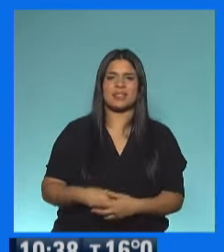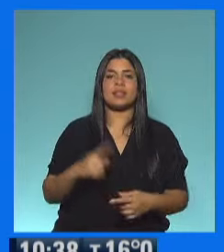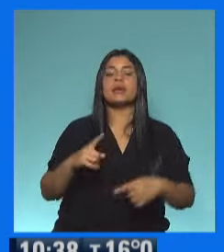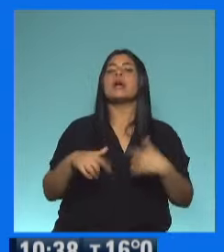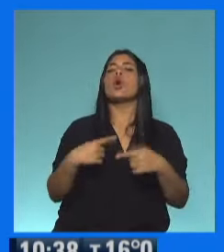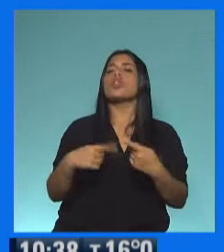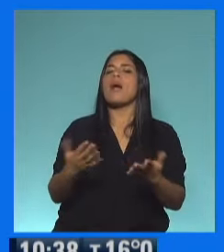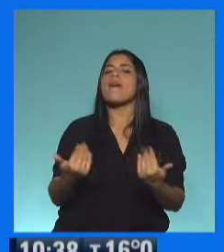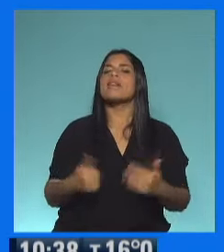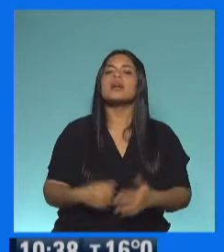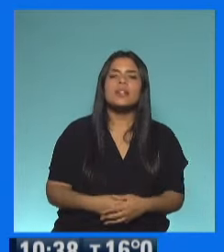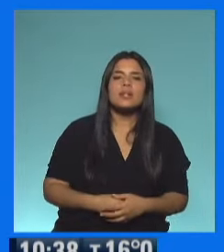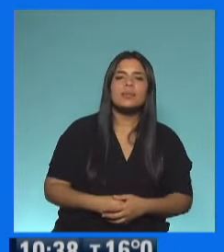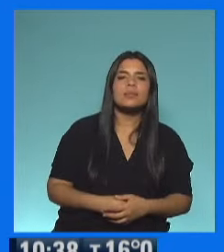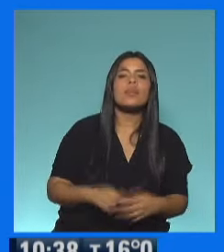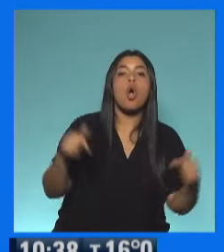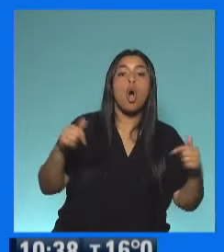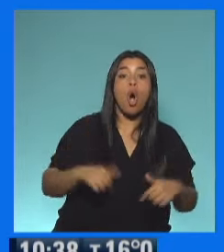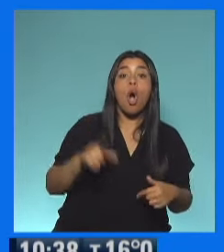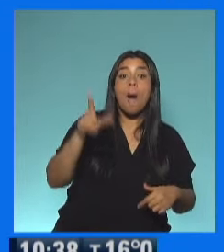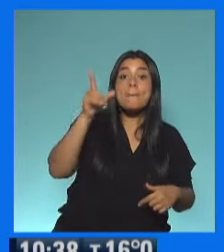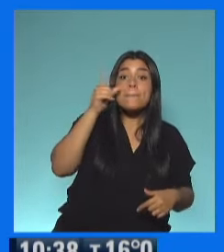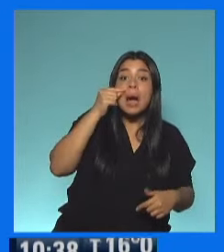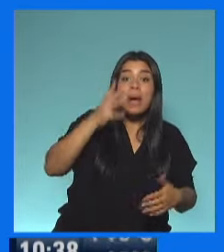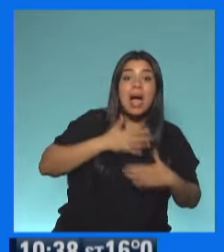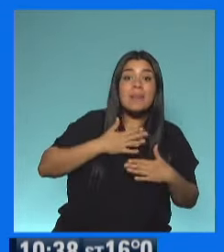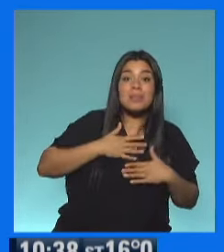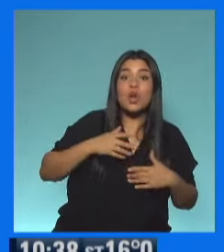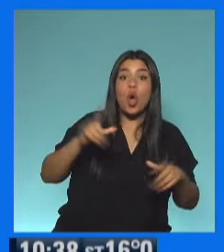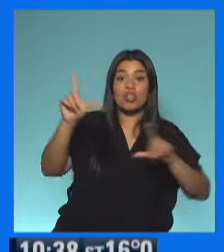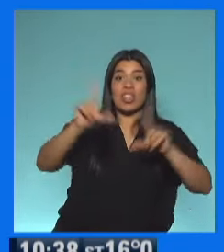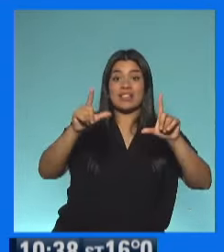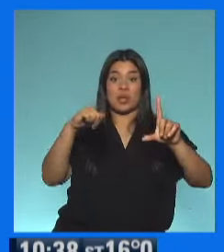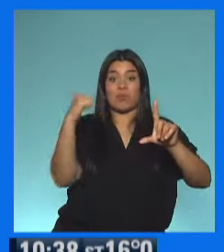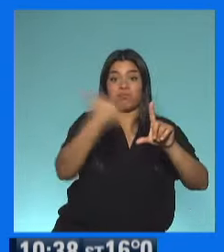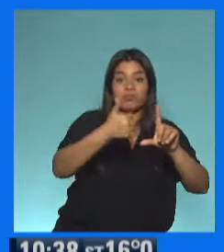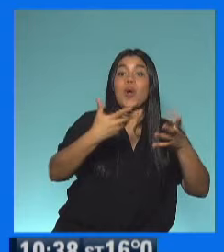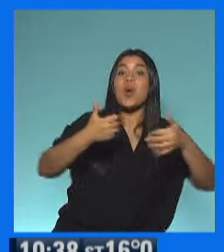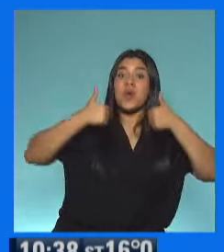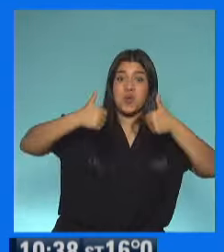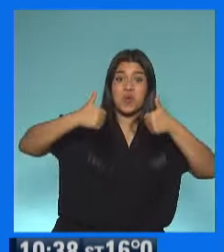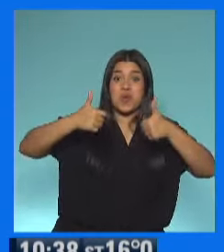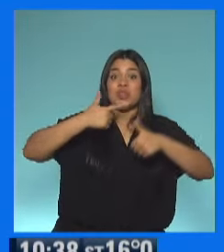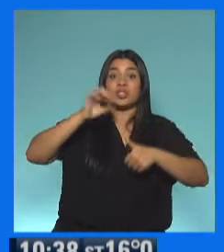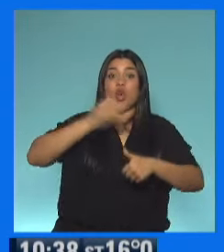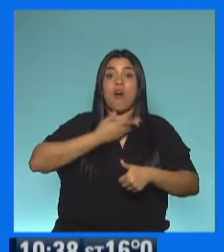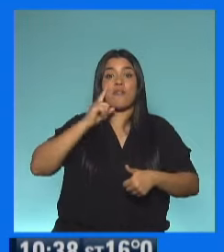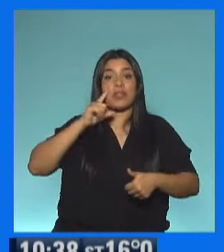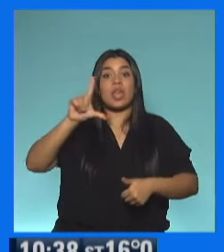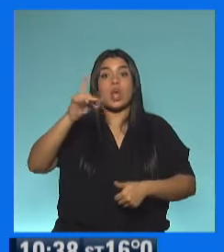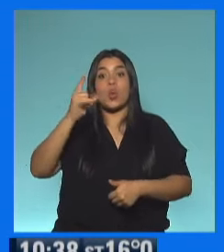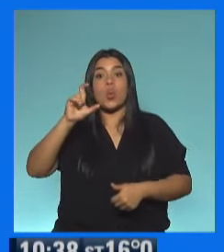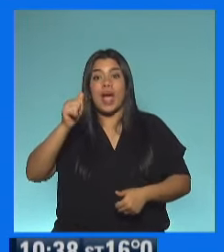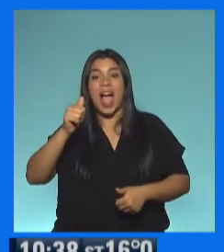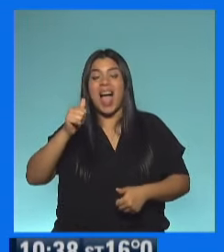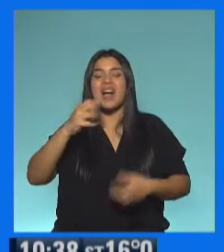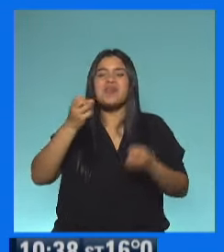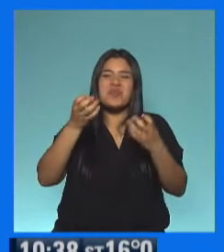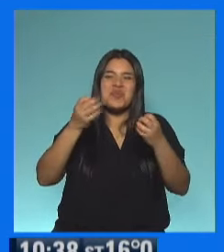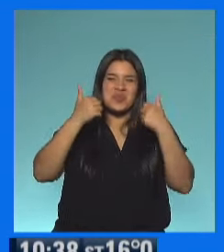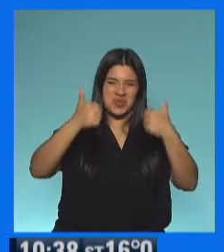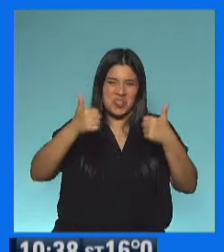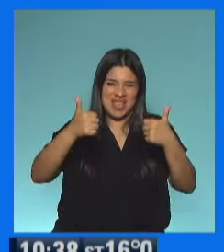Seguimos. Hoy papá en la tele. Hoy felices. Ahí están Luca y Sofi mirando a su papá en la tele. Beso grande a